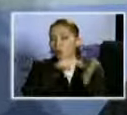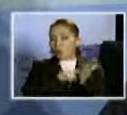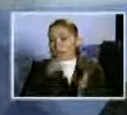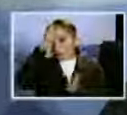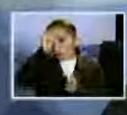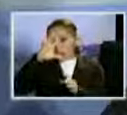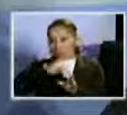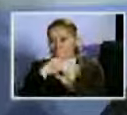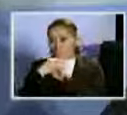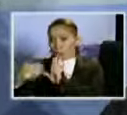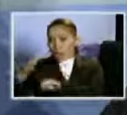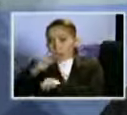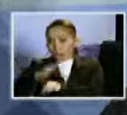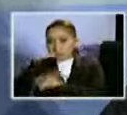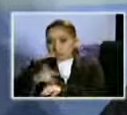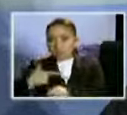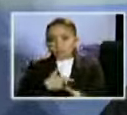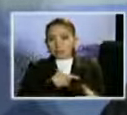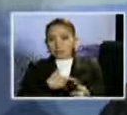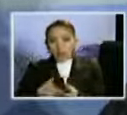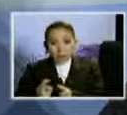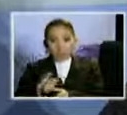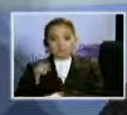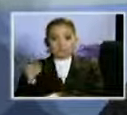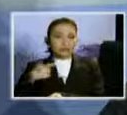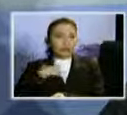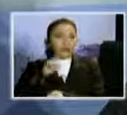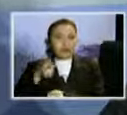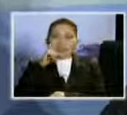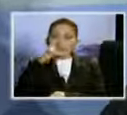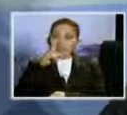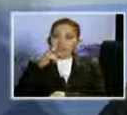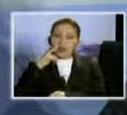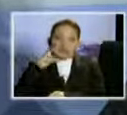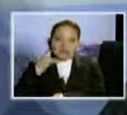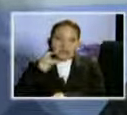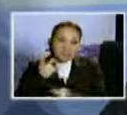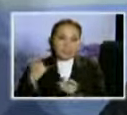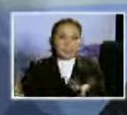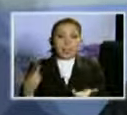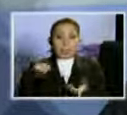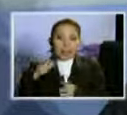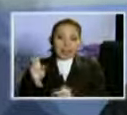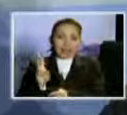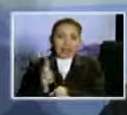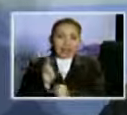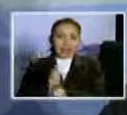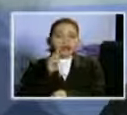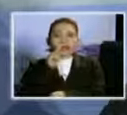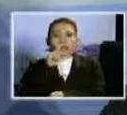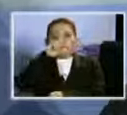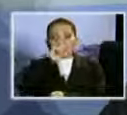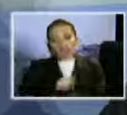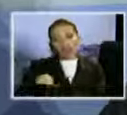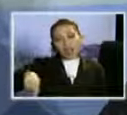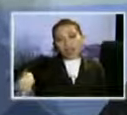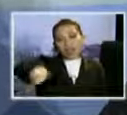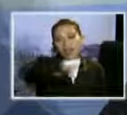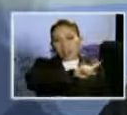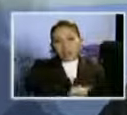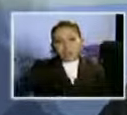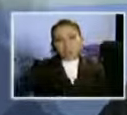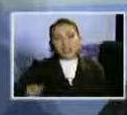No Proliferación. ¿Qué ha fallado? No son los esfuerzos de verificación o de salvaguardas, ha fallado también la contrapartida.